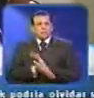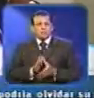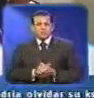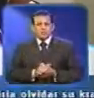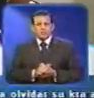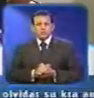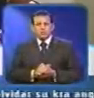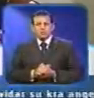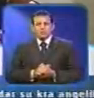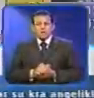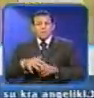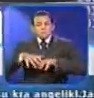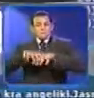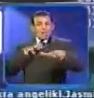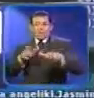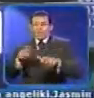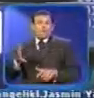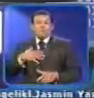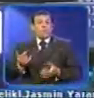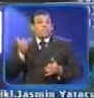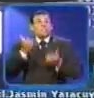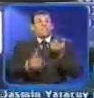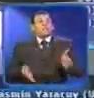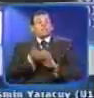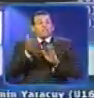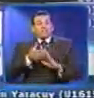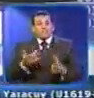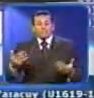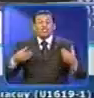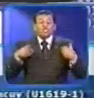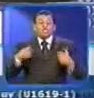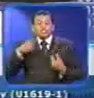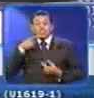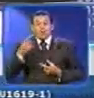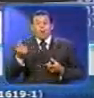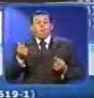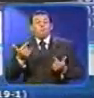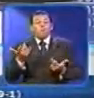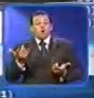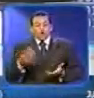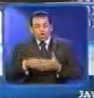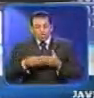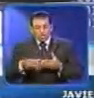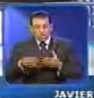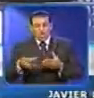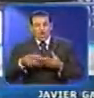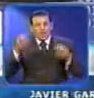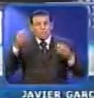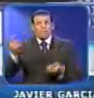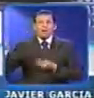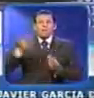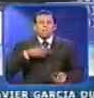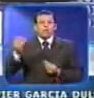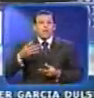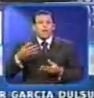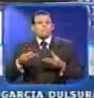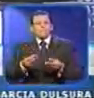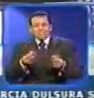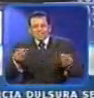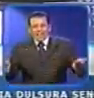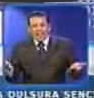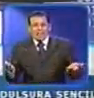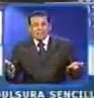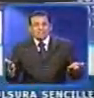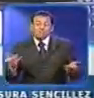vez la mayoría no pueda terminar. Otra dificultad que enfrenta el sector es el poco acceso a las divisas oficiales para importar los materiales.